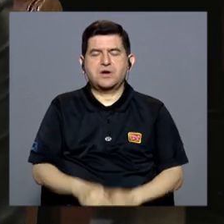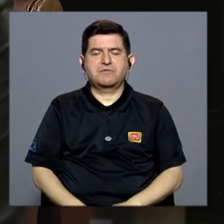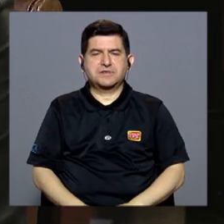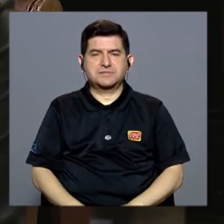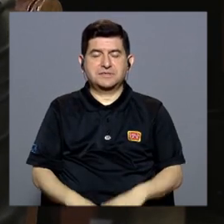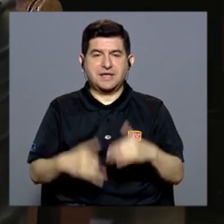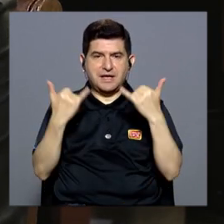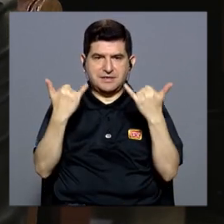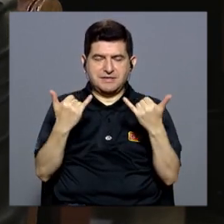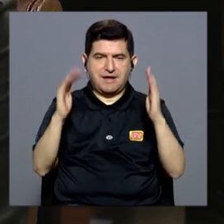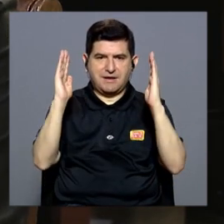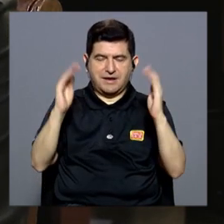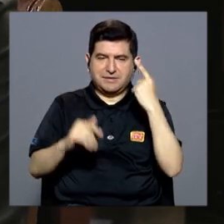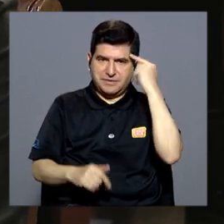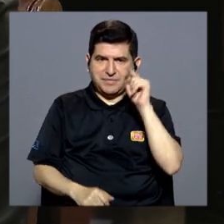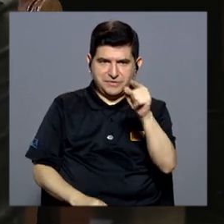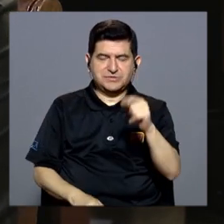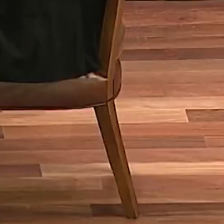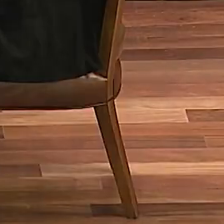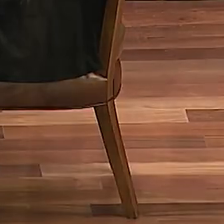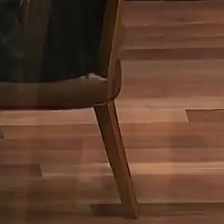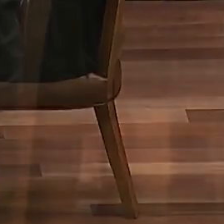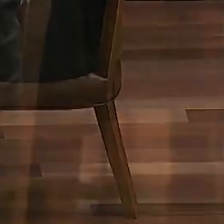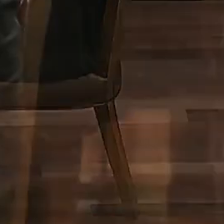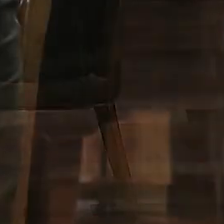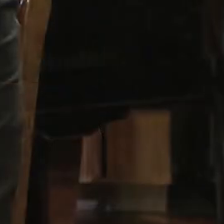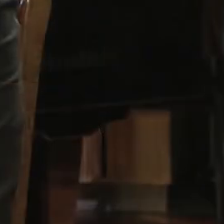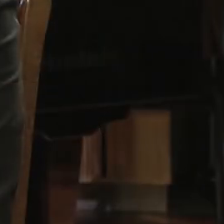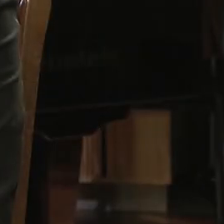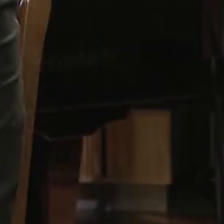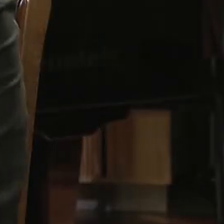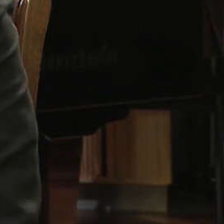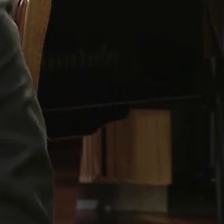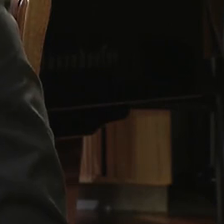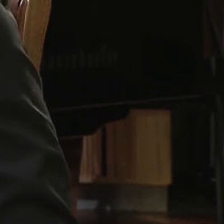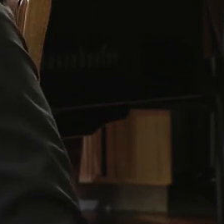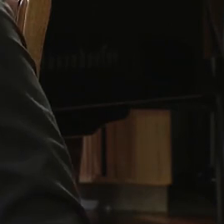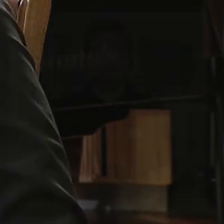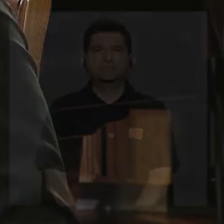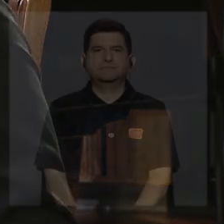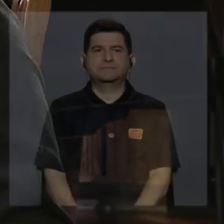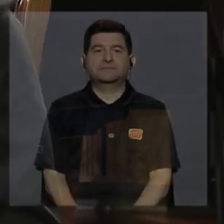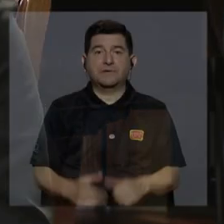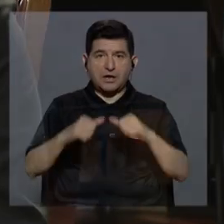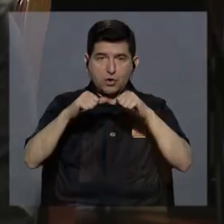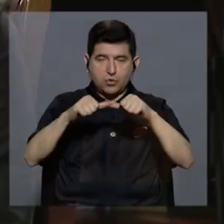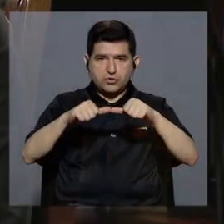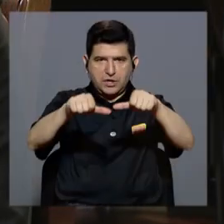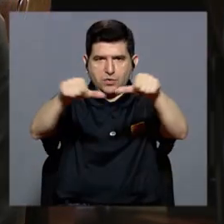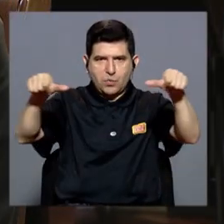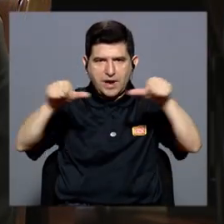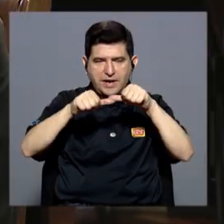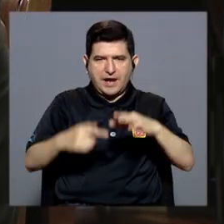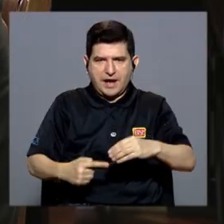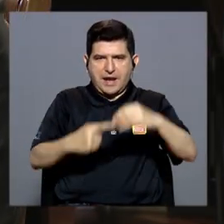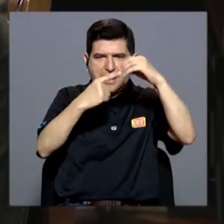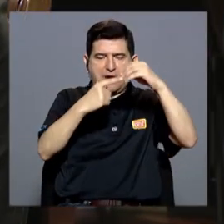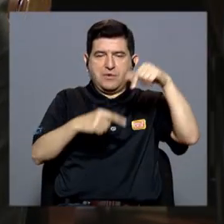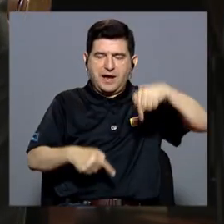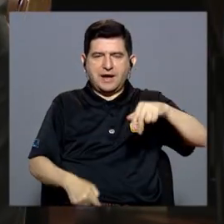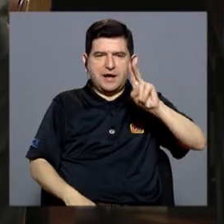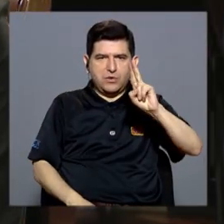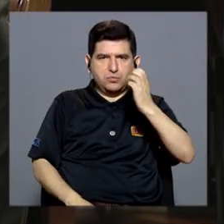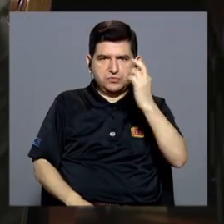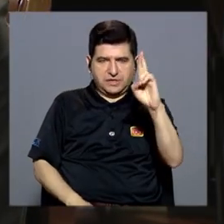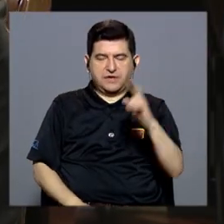tan grande para usted. Ya volvemos. Regresamos desde el aula magna acá en la Universidad de Costa Rica.